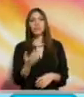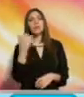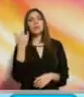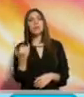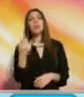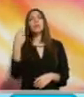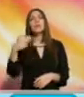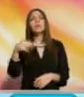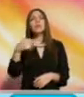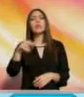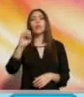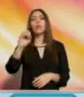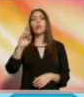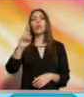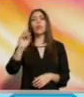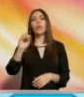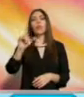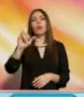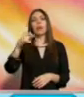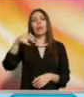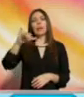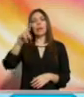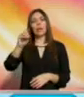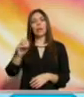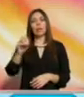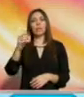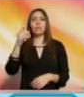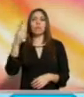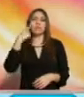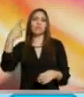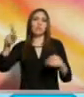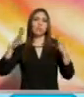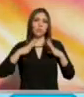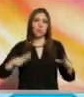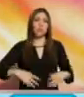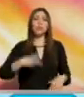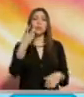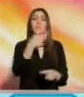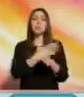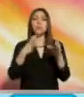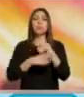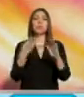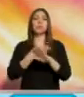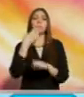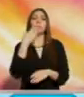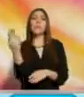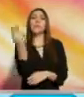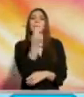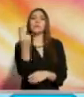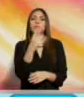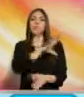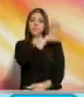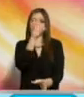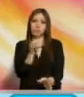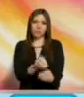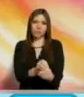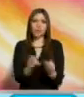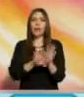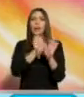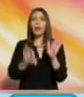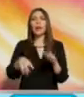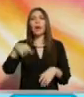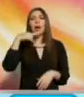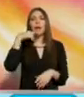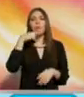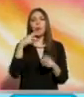hecho se denominan oro líquido para el cuerpo. Tiene unos efectos benéficos que ¿Cuáles son además son esos? necesarios. Sí. Por ejemplo, el